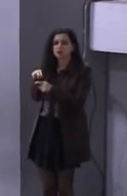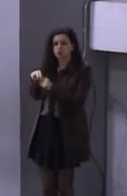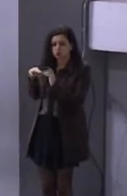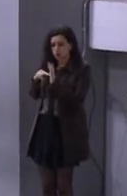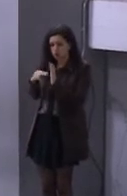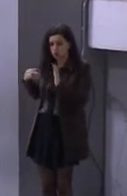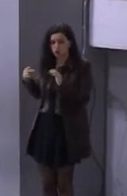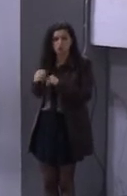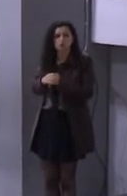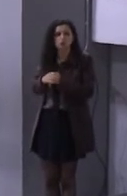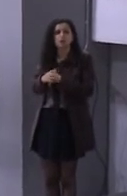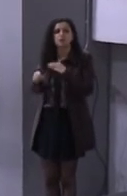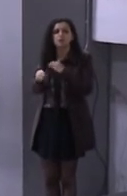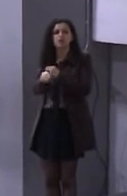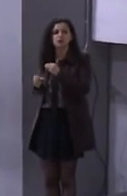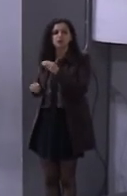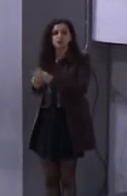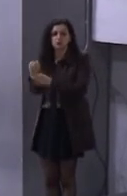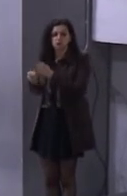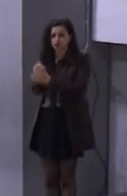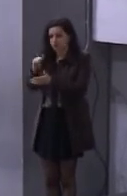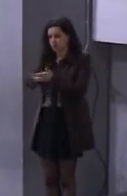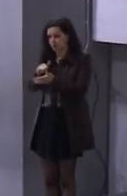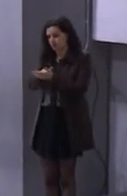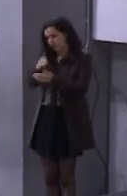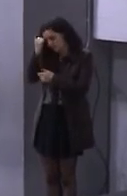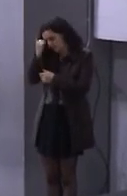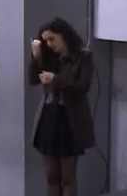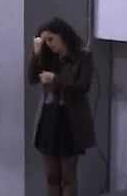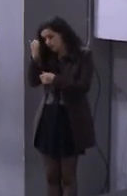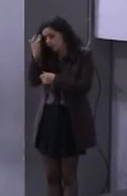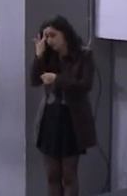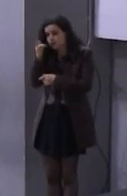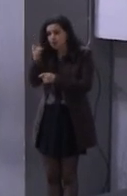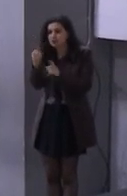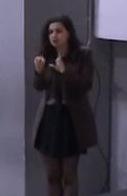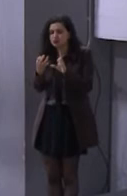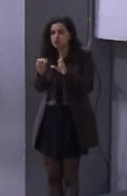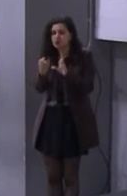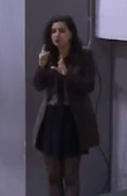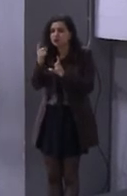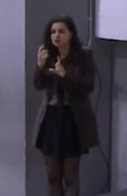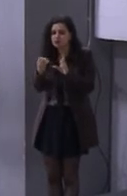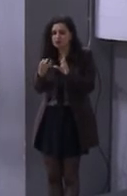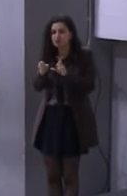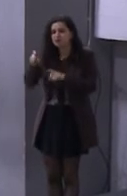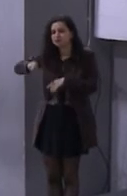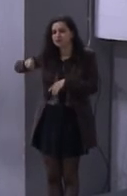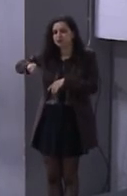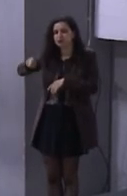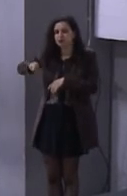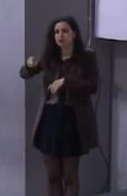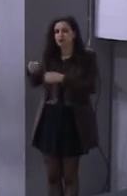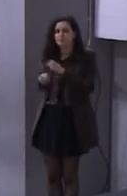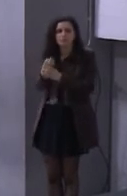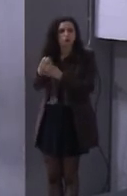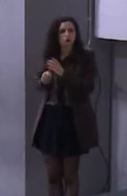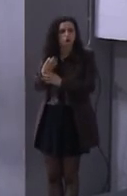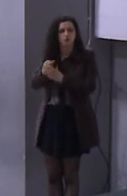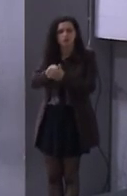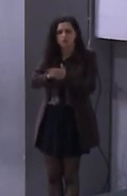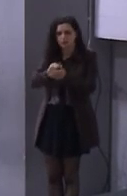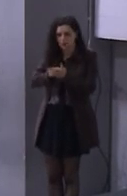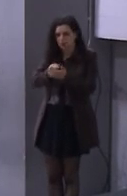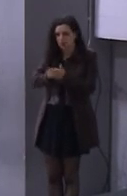2%, y la producción de material pedagógico, porque había una licenciatura que necesitaba o tiene la necesidad de producir un